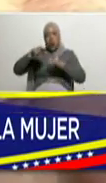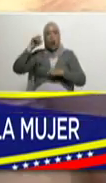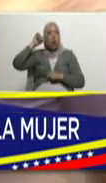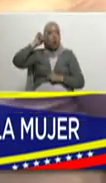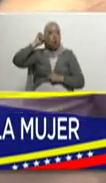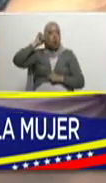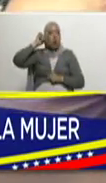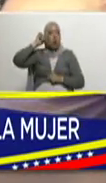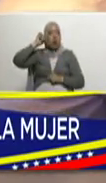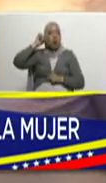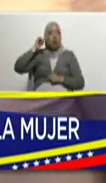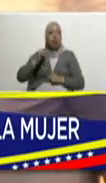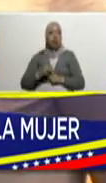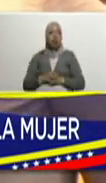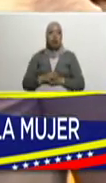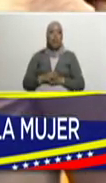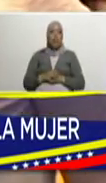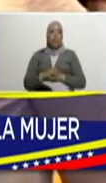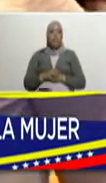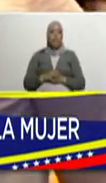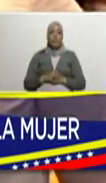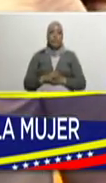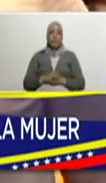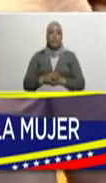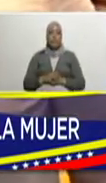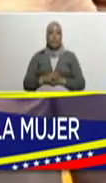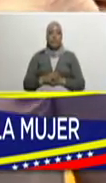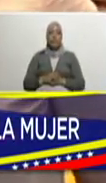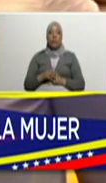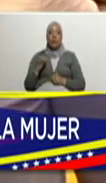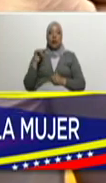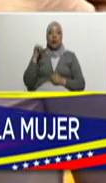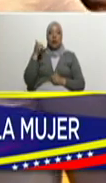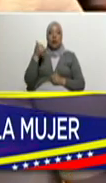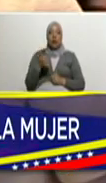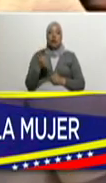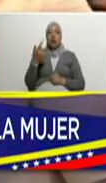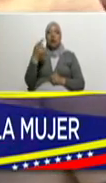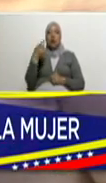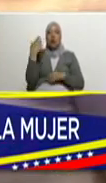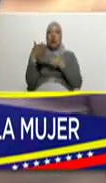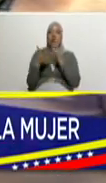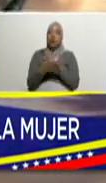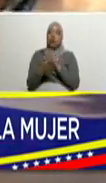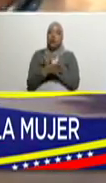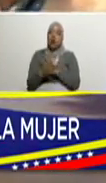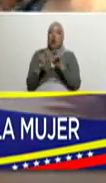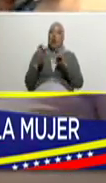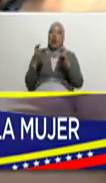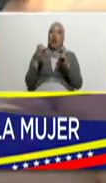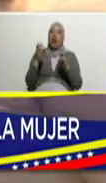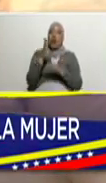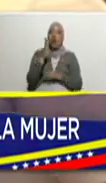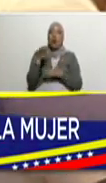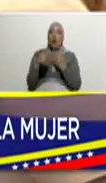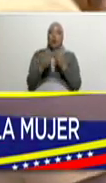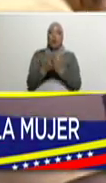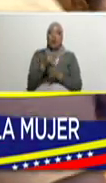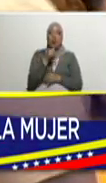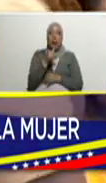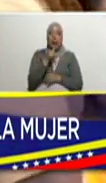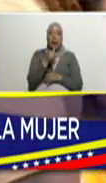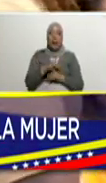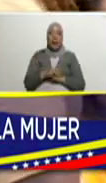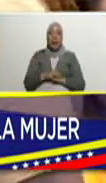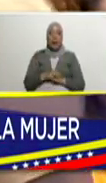mujer que por distintas razones no ha podido todavía obtener su título de bachiller o obtener